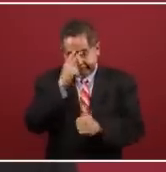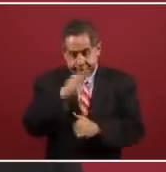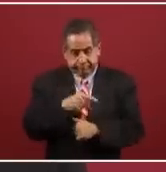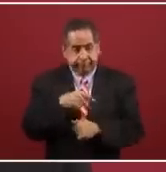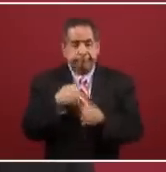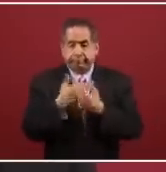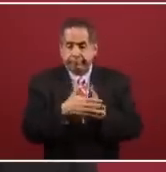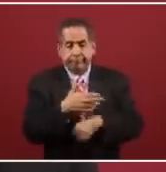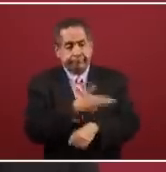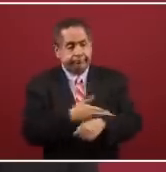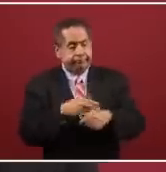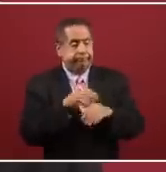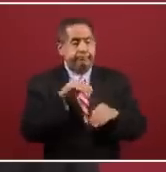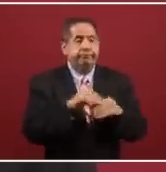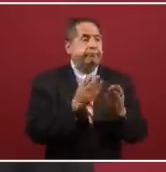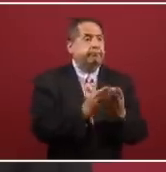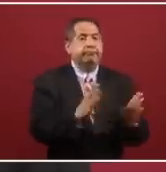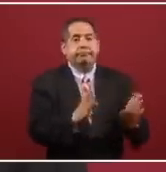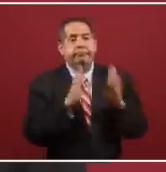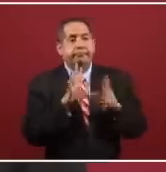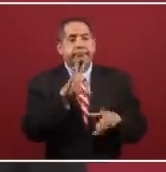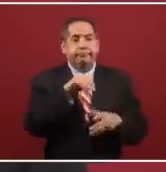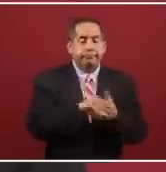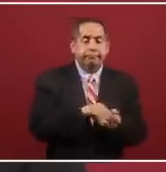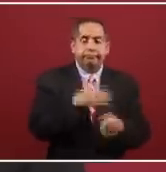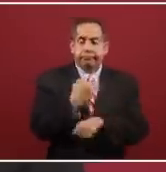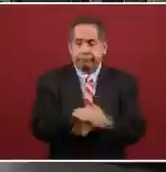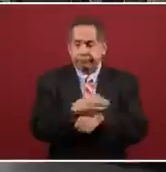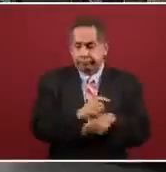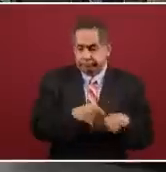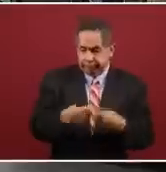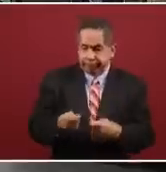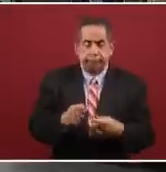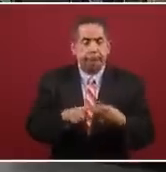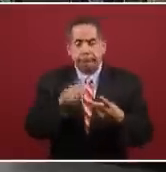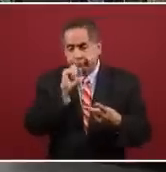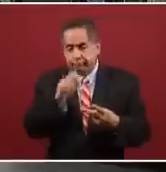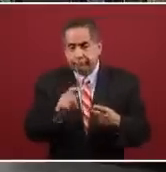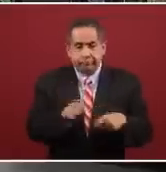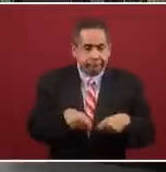albergues, ¿sí? Y ocupación, trabajo.